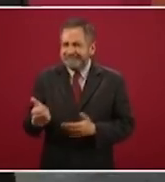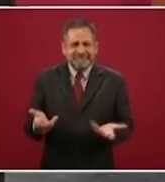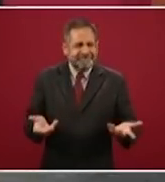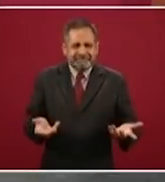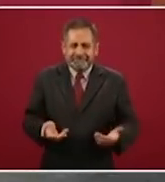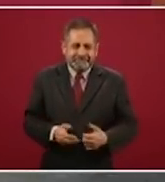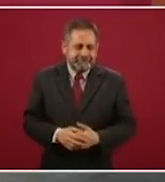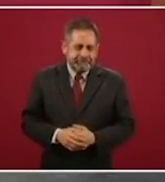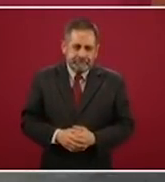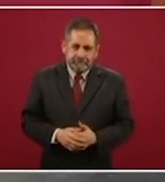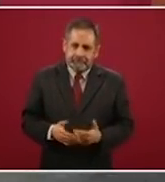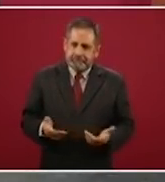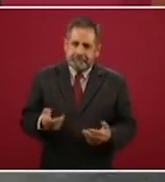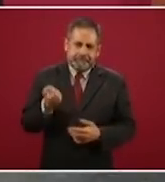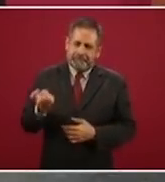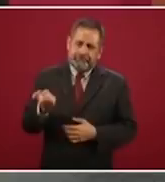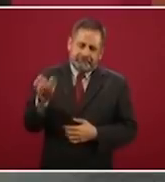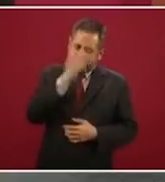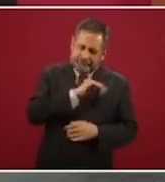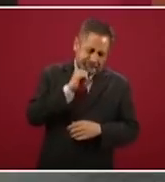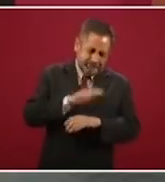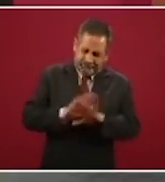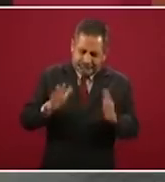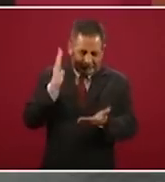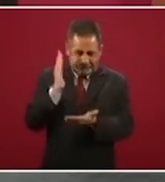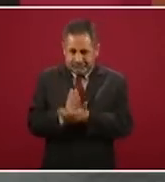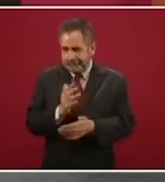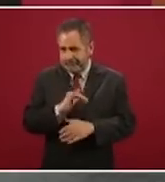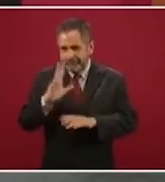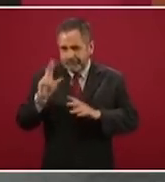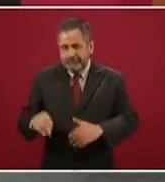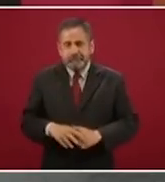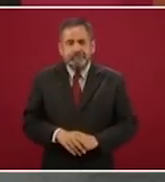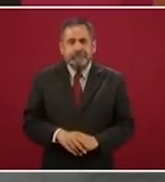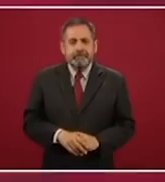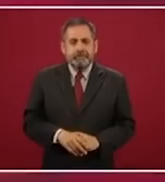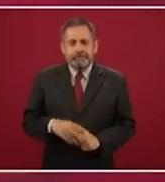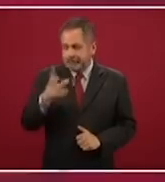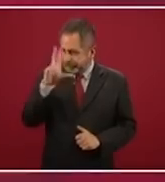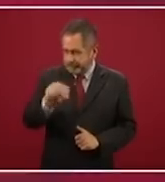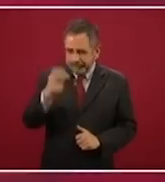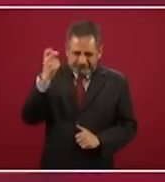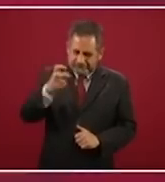Entonces, ya no, eso no.